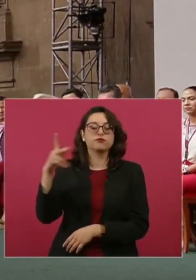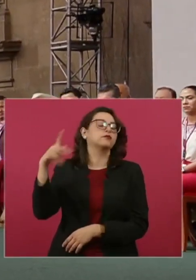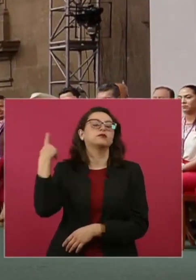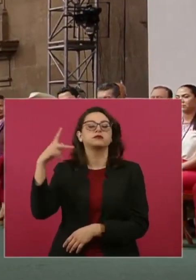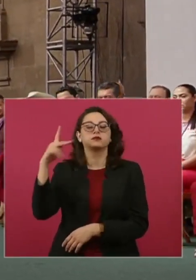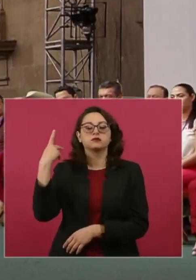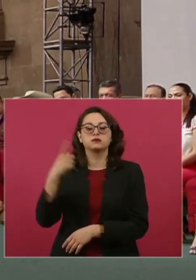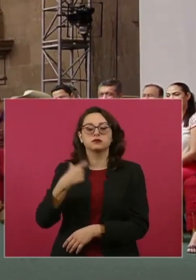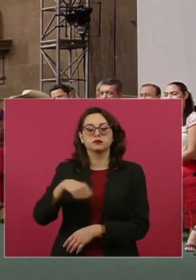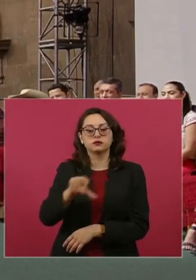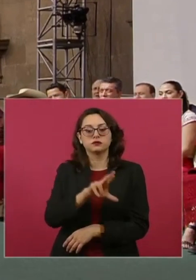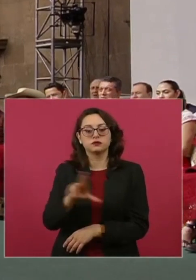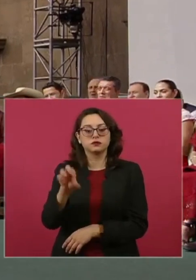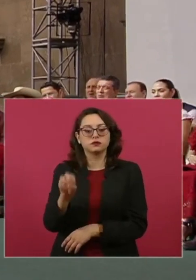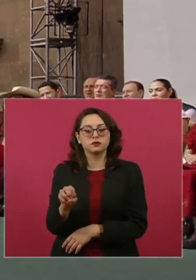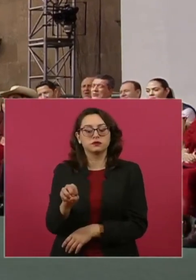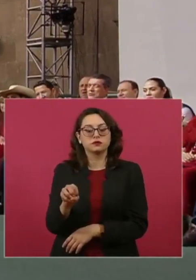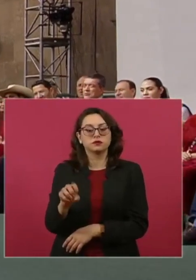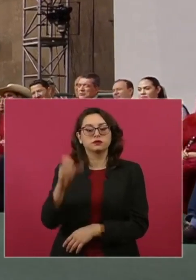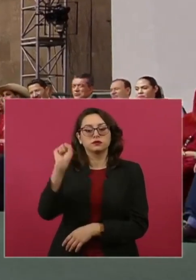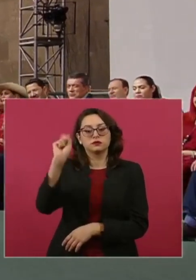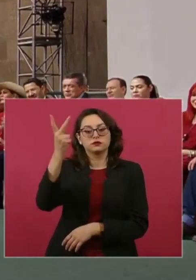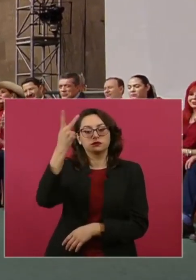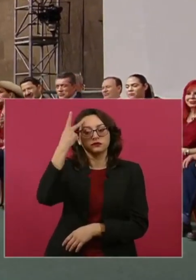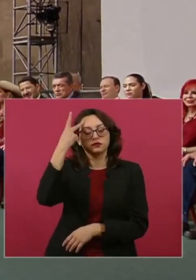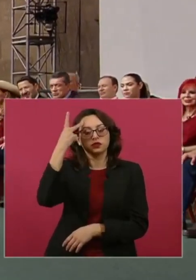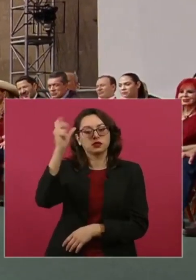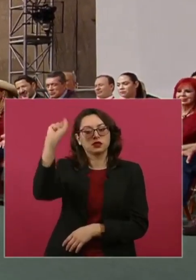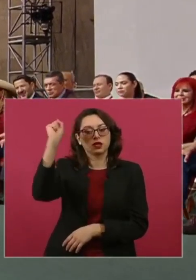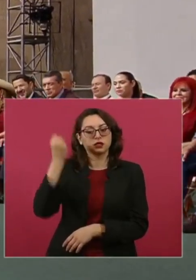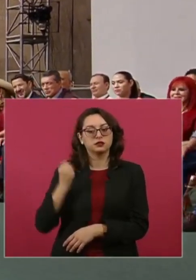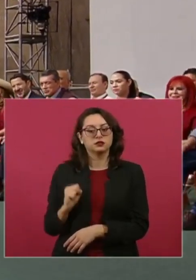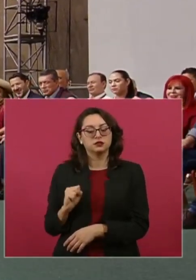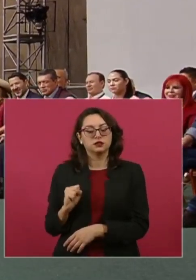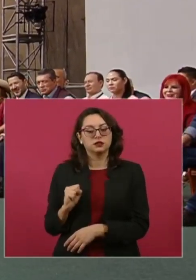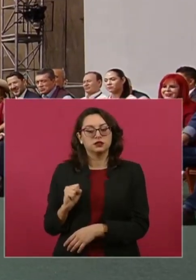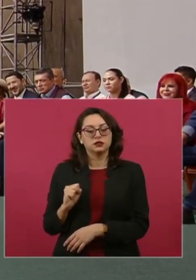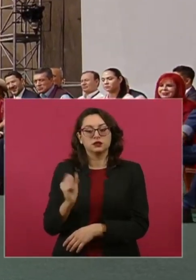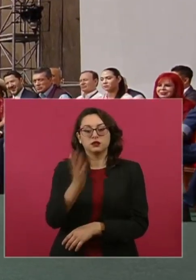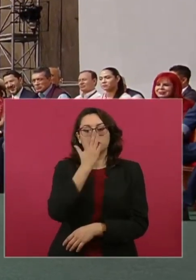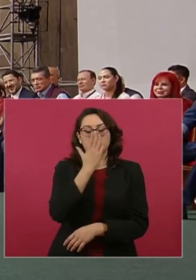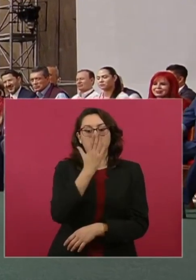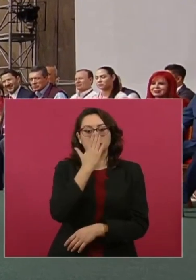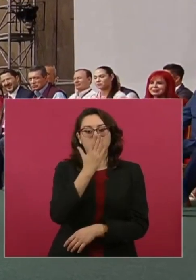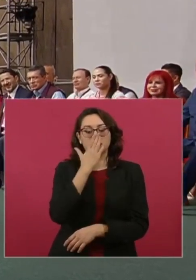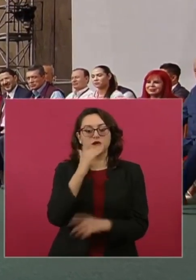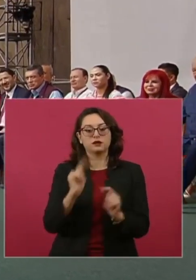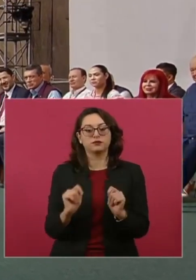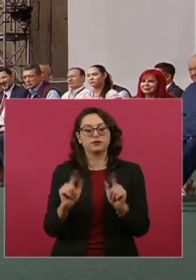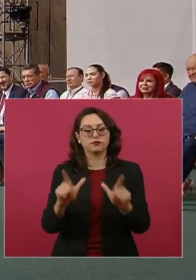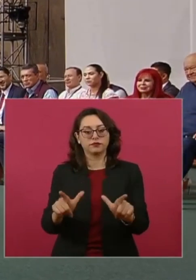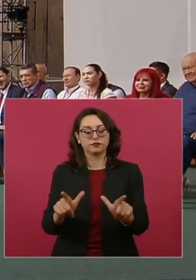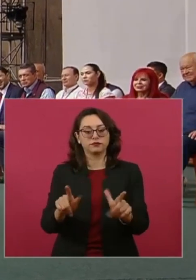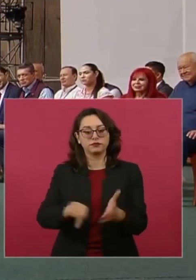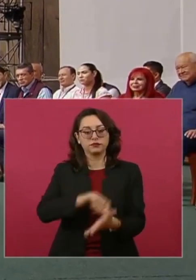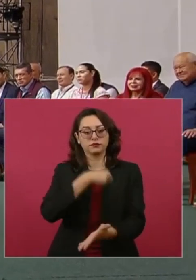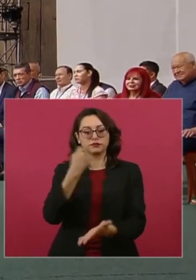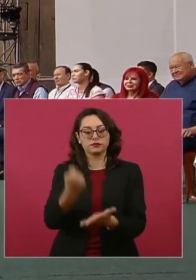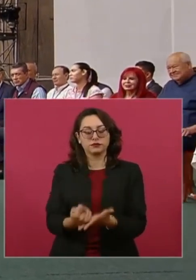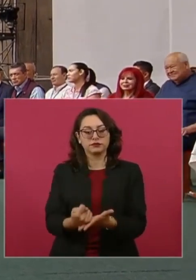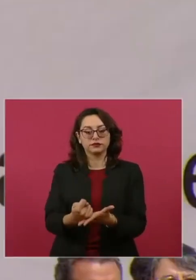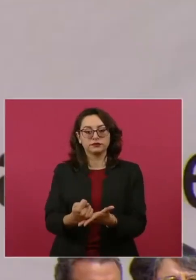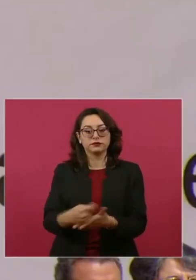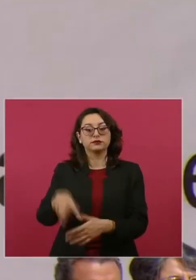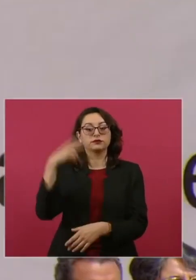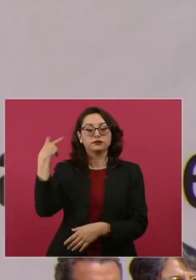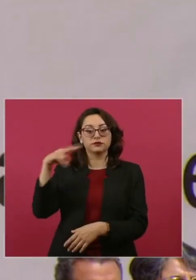Puebla, Quintana Roo, San Luis Potosí, Sinaloa, Sonora, Tlaxcala, Tamaulipas, so all those are